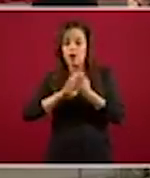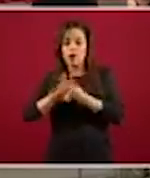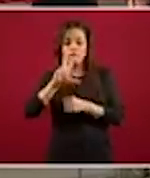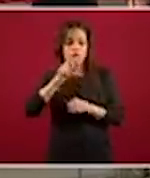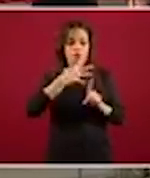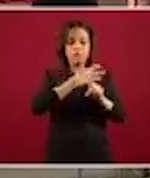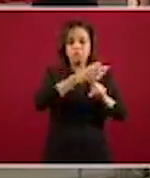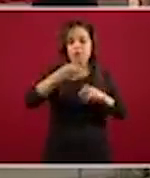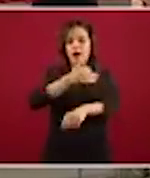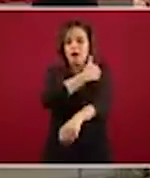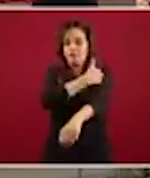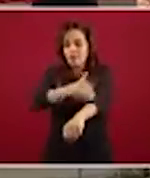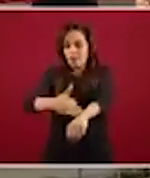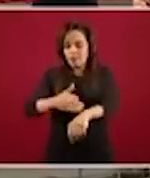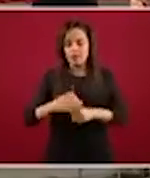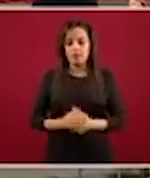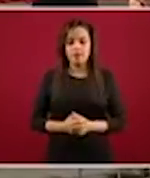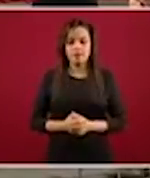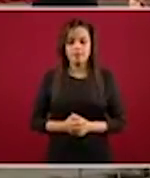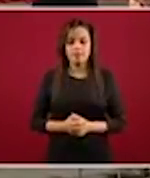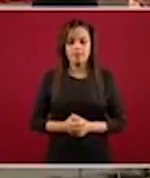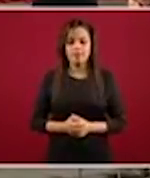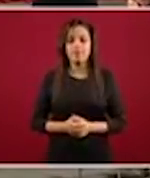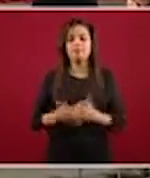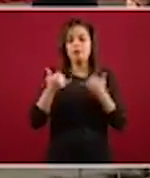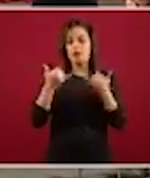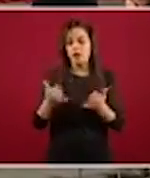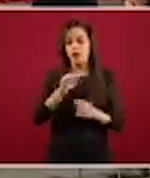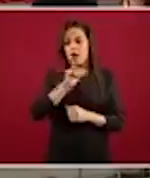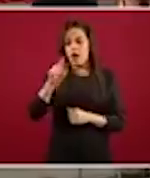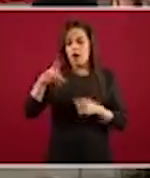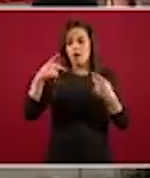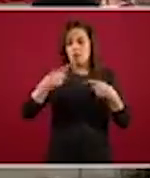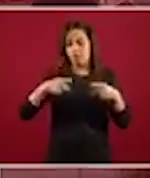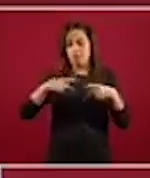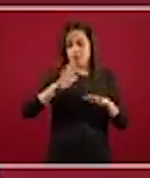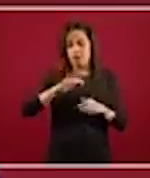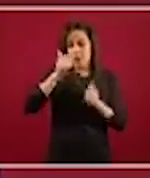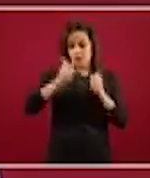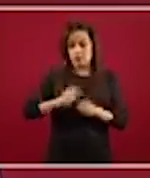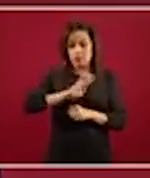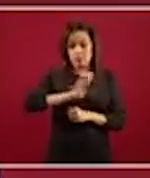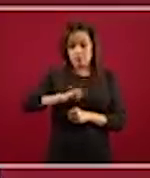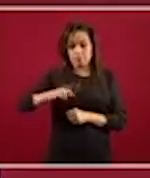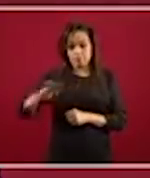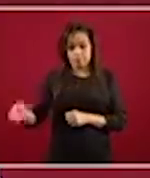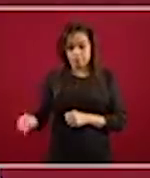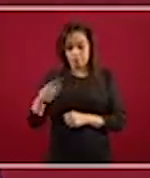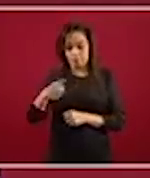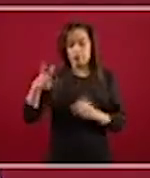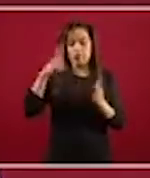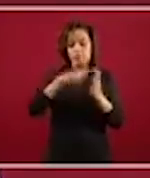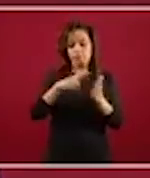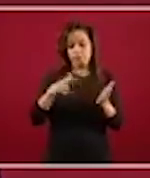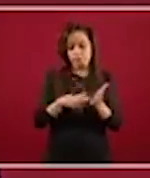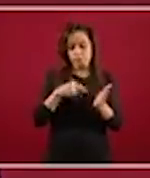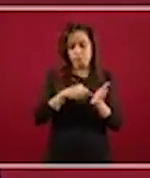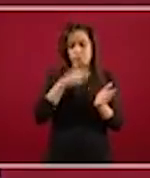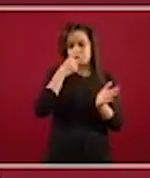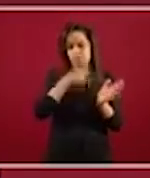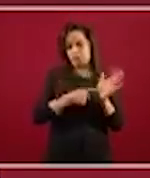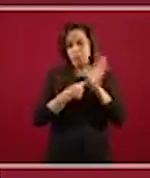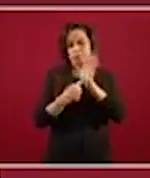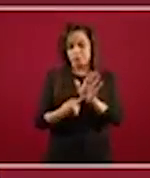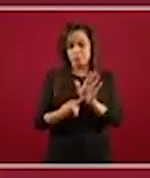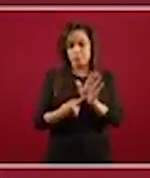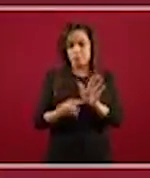de cadáveres se siguen los principios y las reglas estipuladas en el reglamento de la Ley General